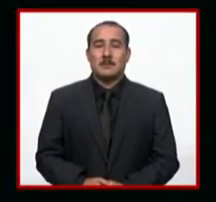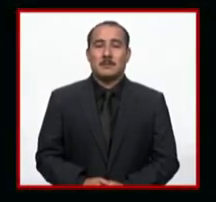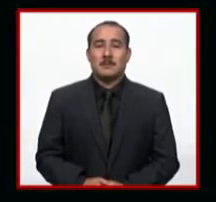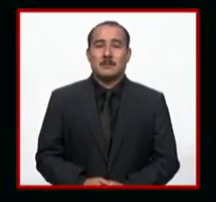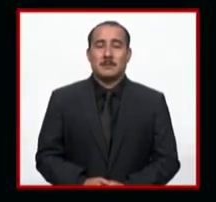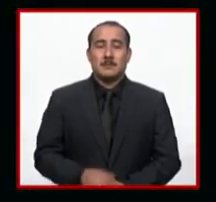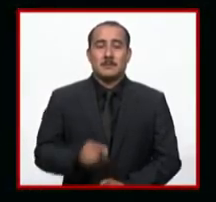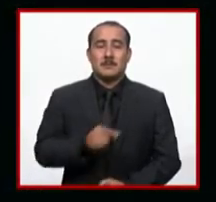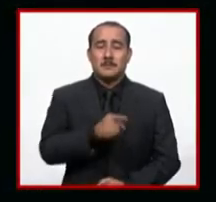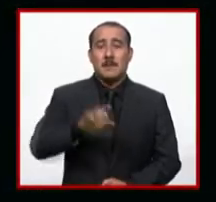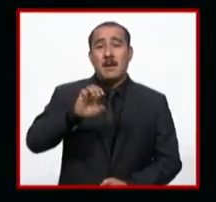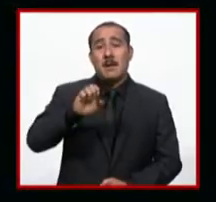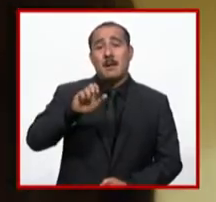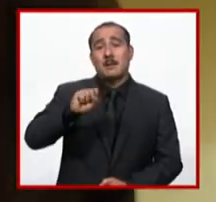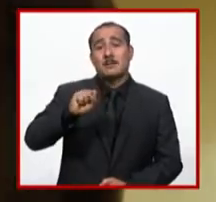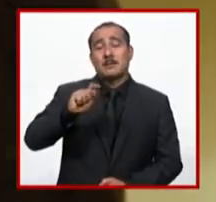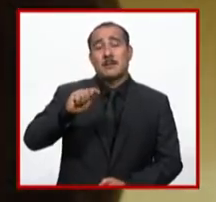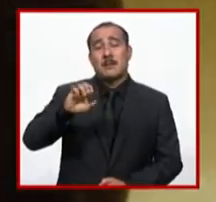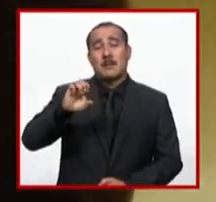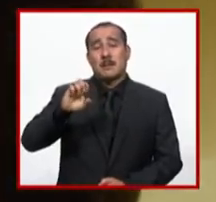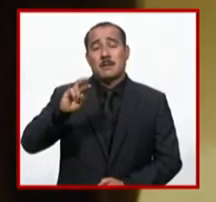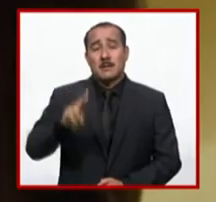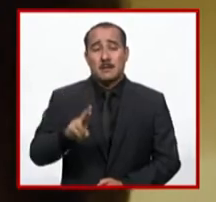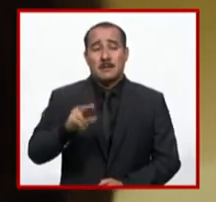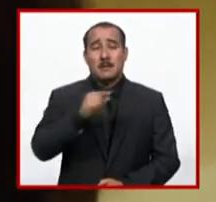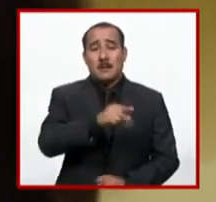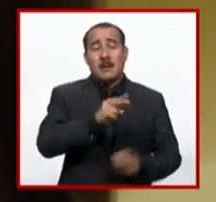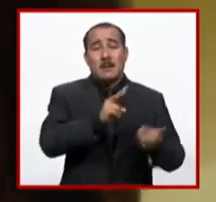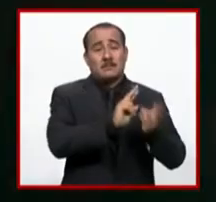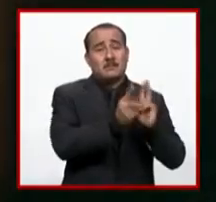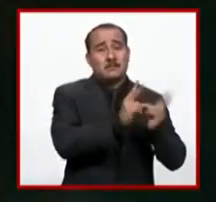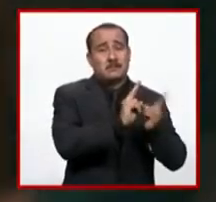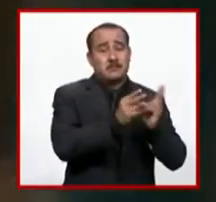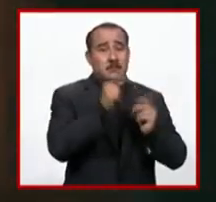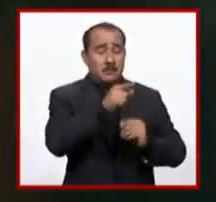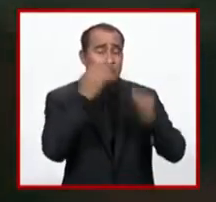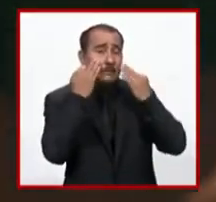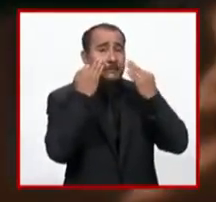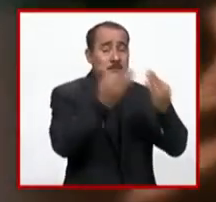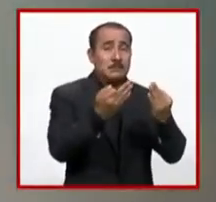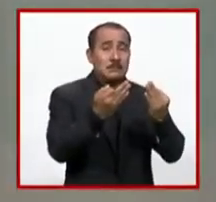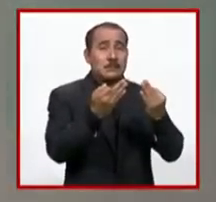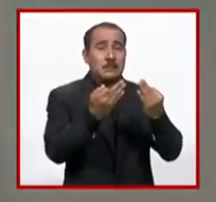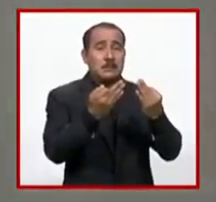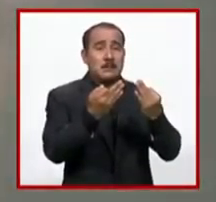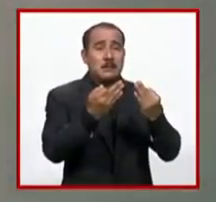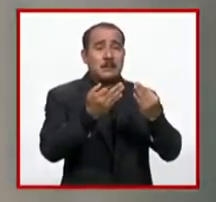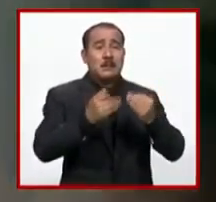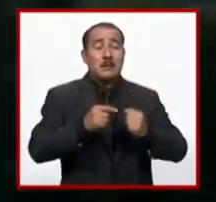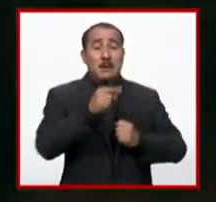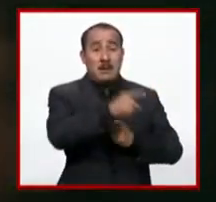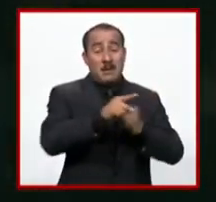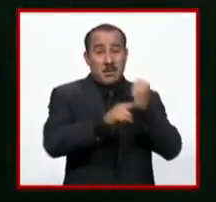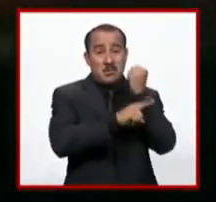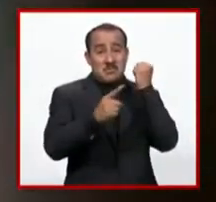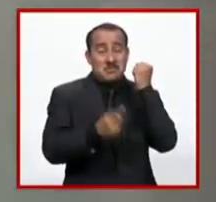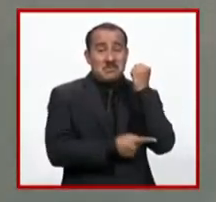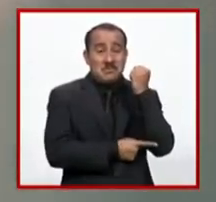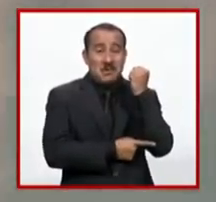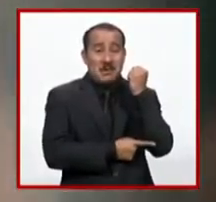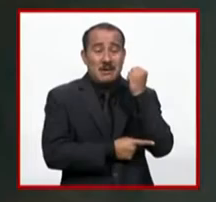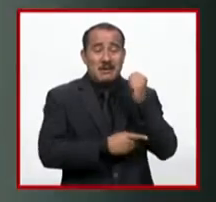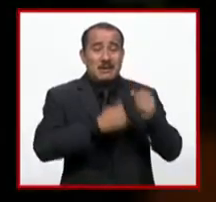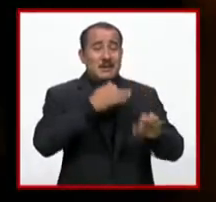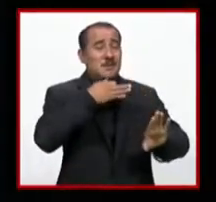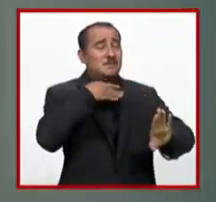Ella es Esther y es vecina de Lupita, que desde que Juan la embarazó ha sufrido